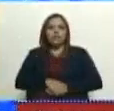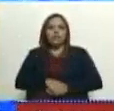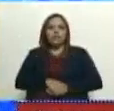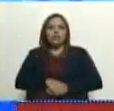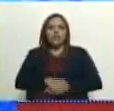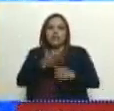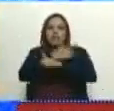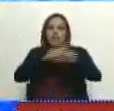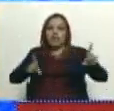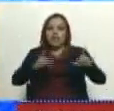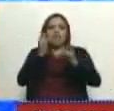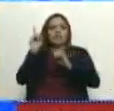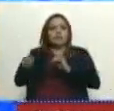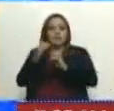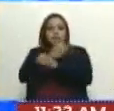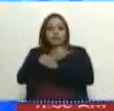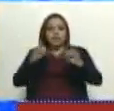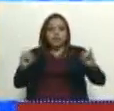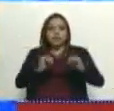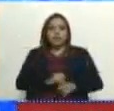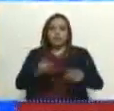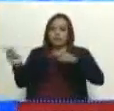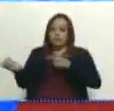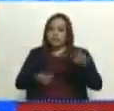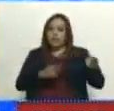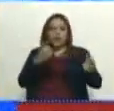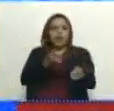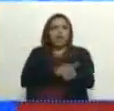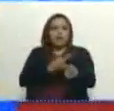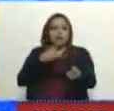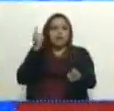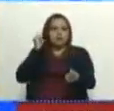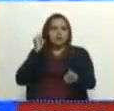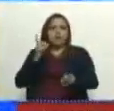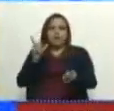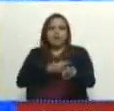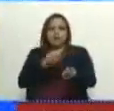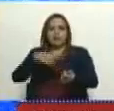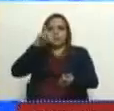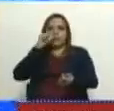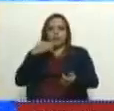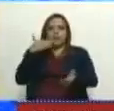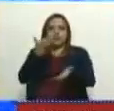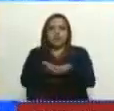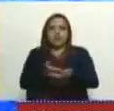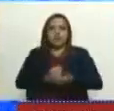la independencia. Bienvenidos, hermanos. Gracias.